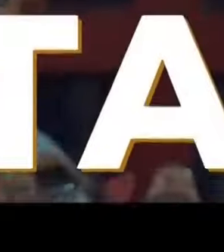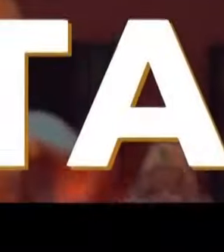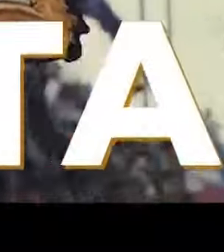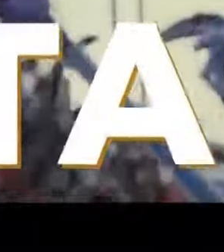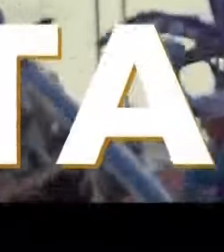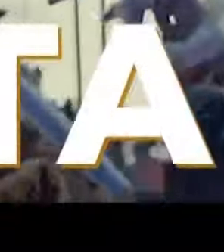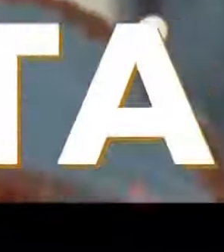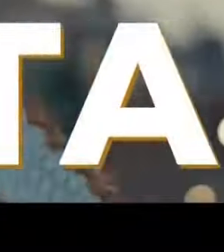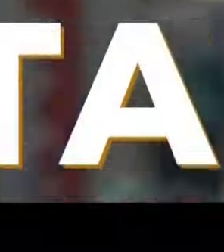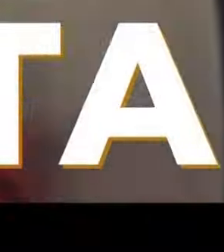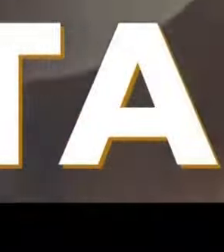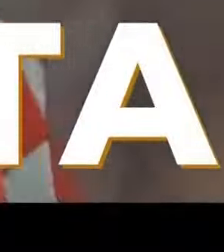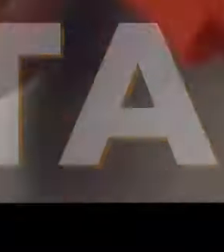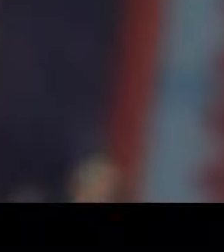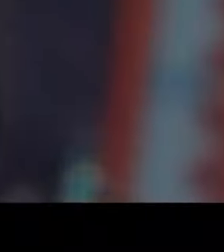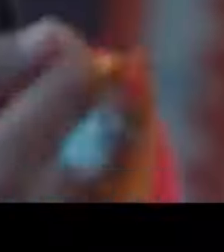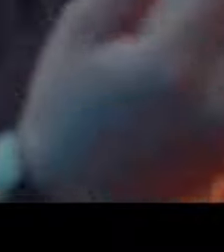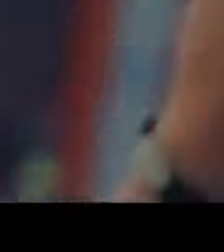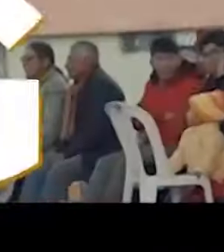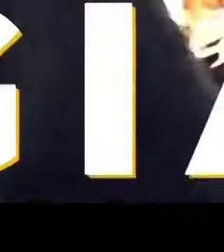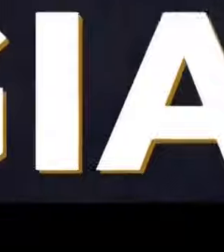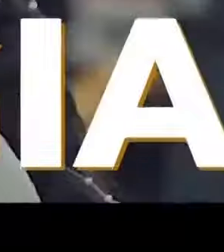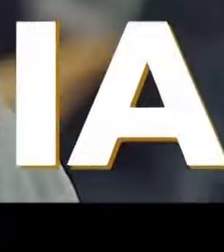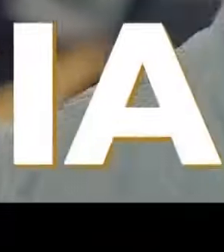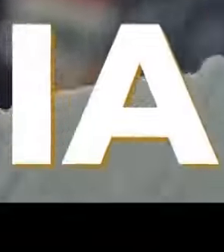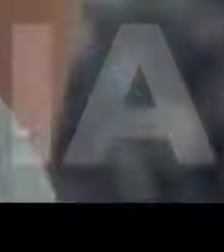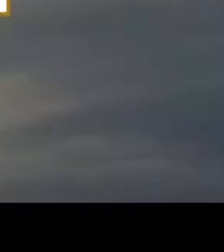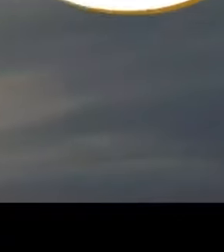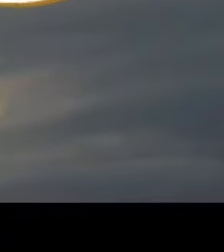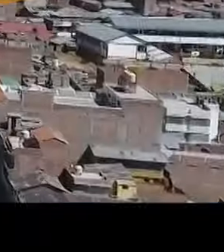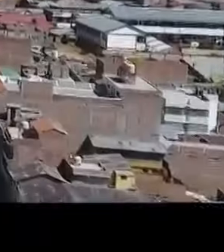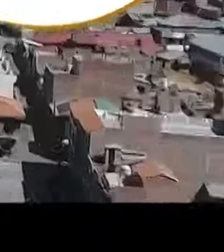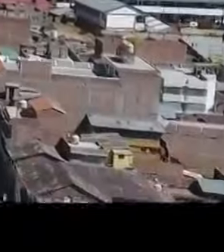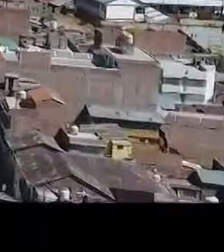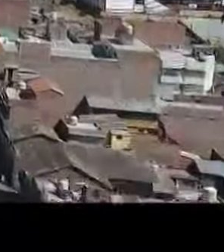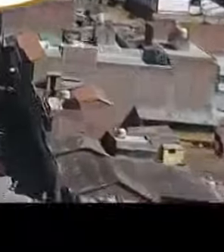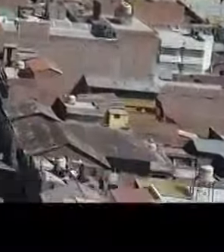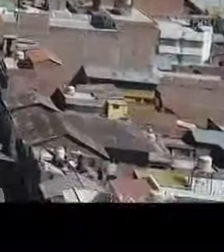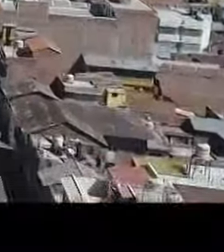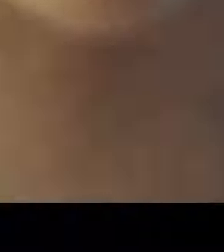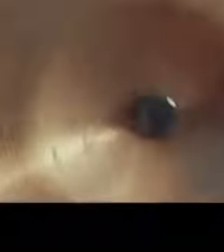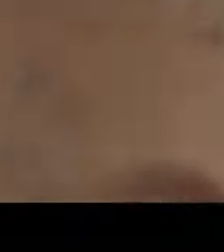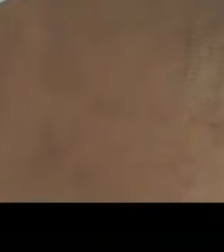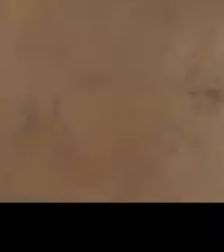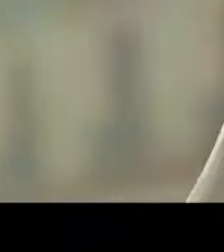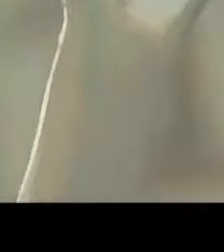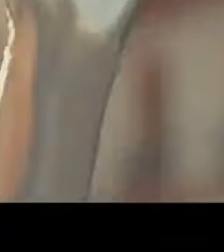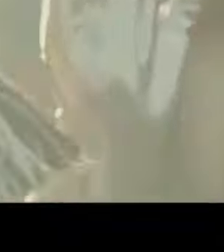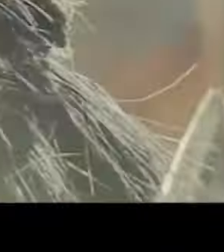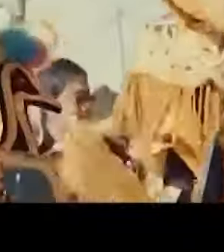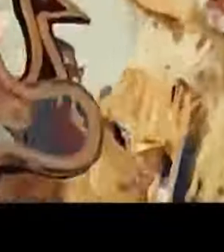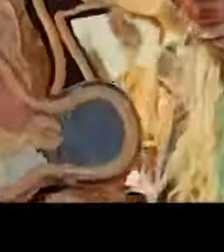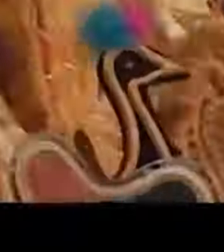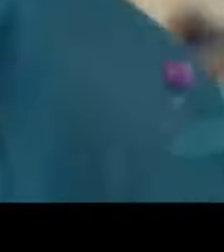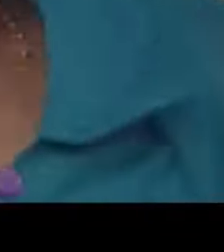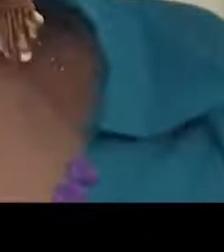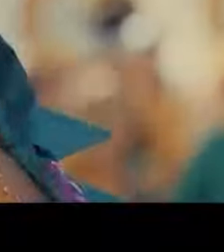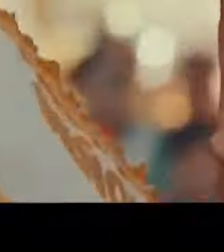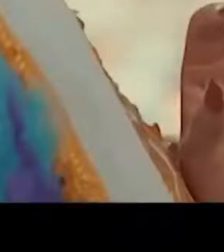La fiesta de la Candelaria. Vuelve la magia. Uno abre sus puertas para compartir con el mundo